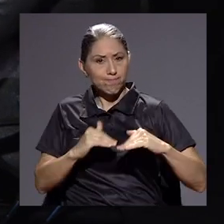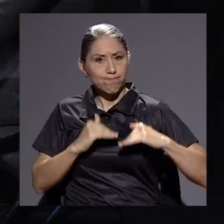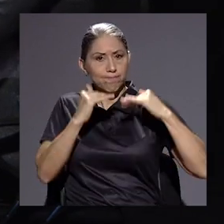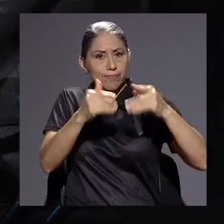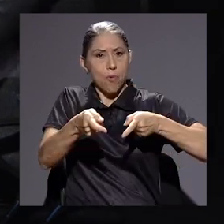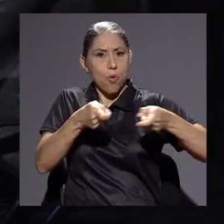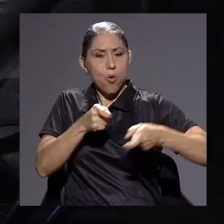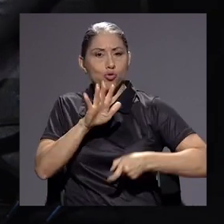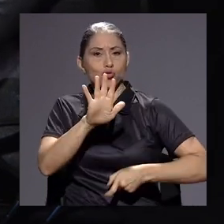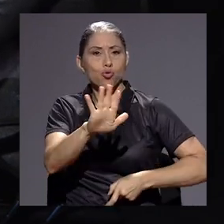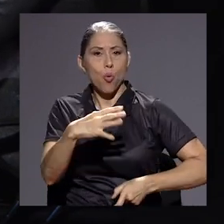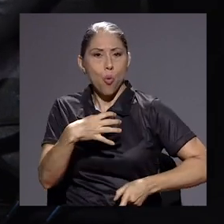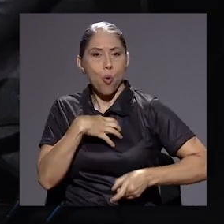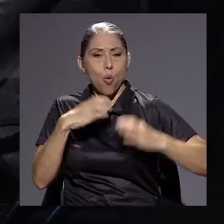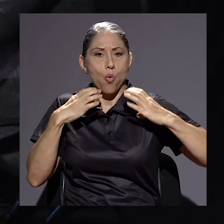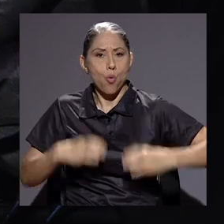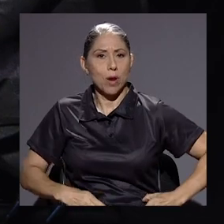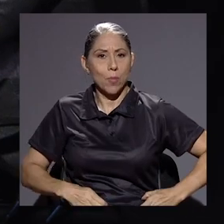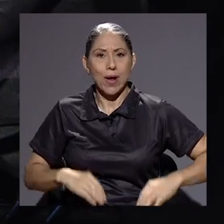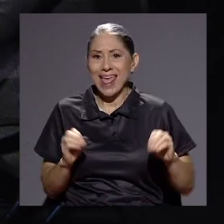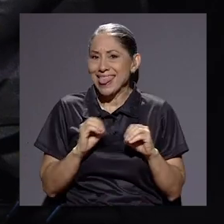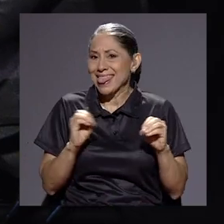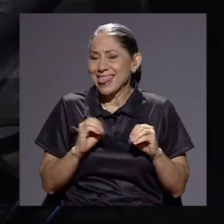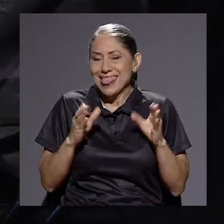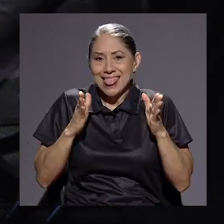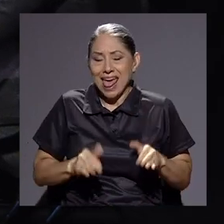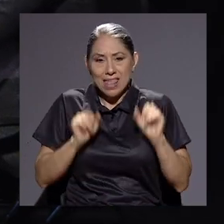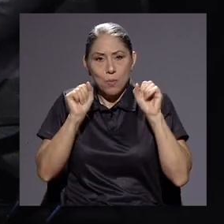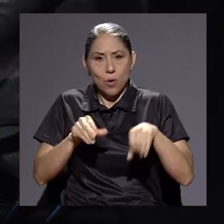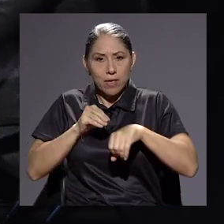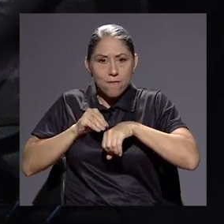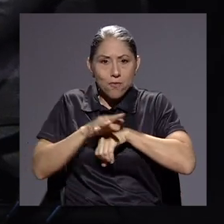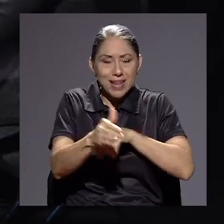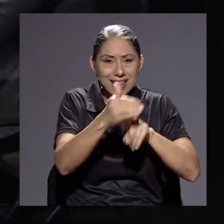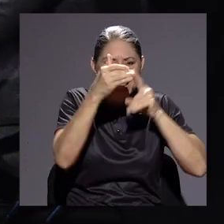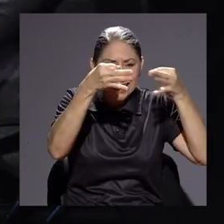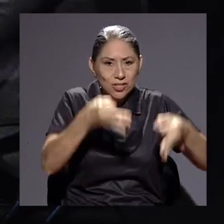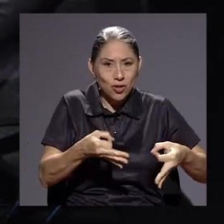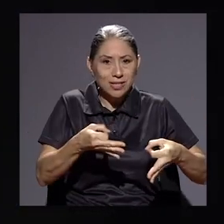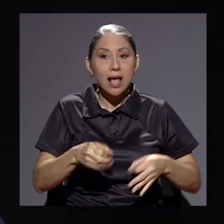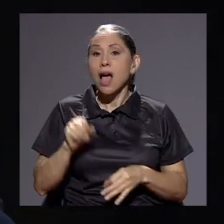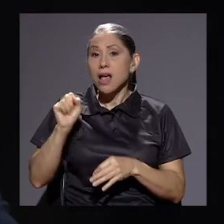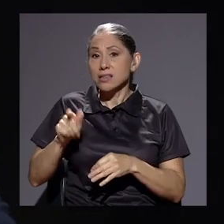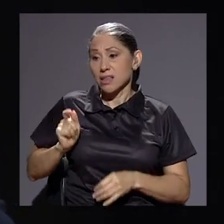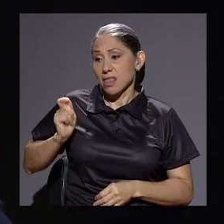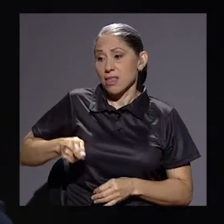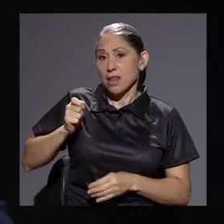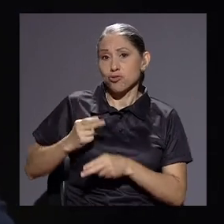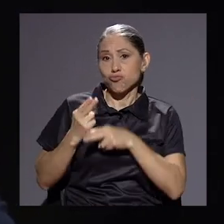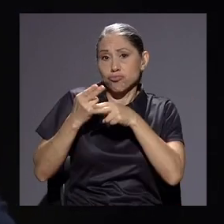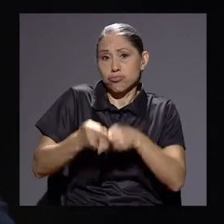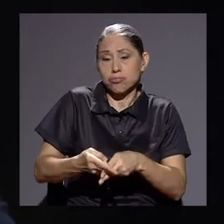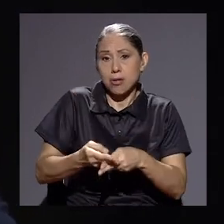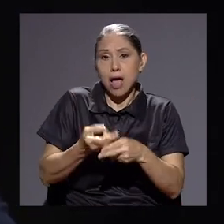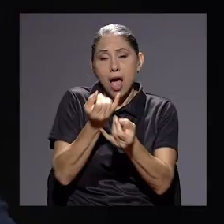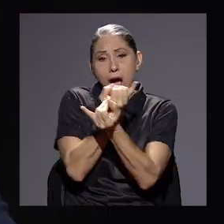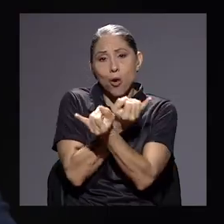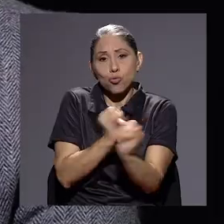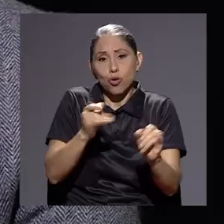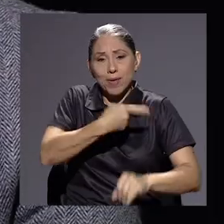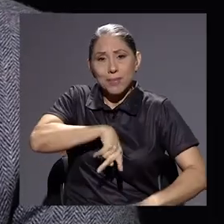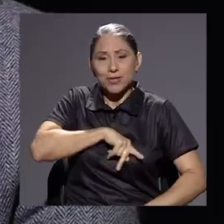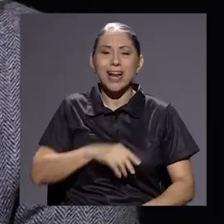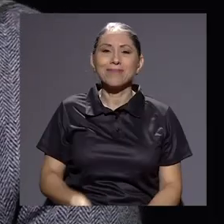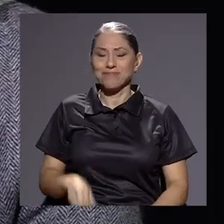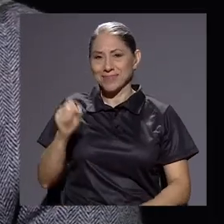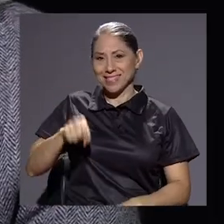nadie ni el Estado puede tener una influencia sobre las decisiones. Sí, lo que en derecho se convirtió en autonomía personal. Exactamente. Y la autonomía de Kant pues